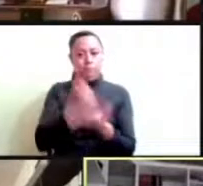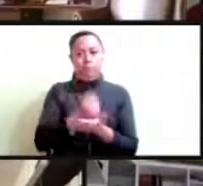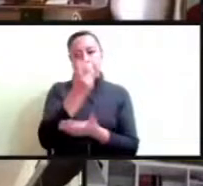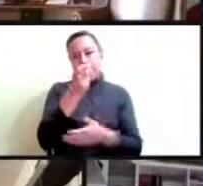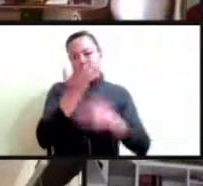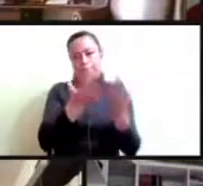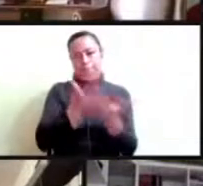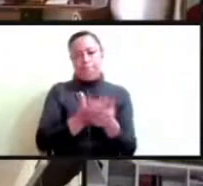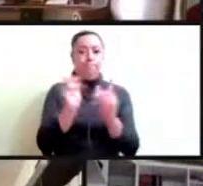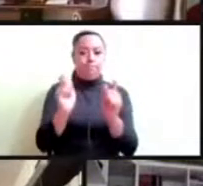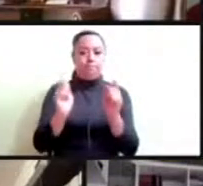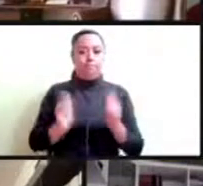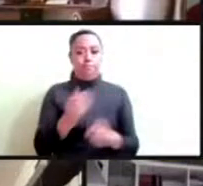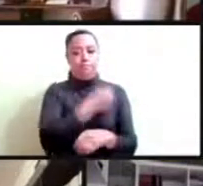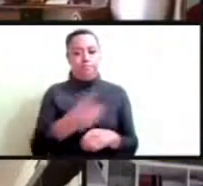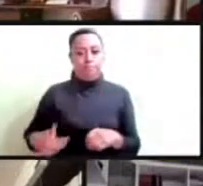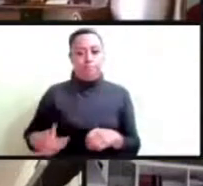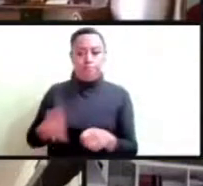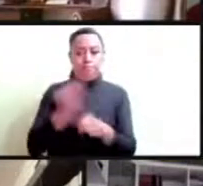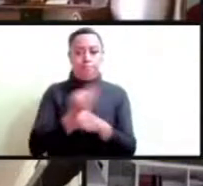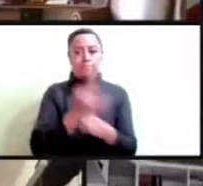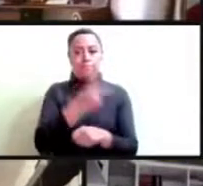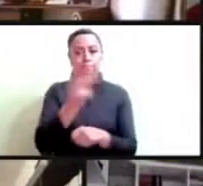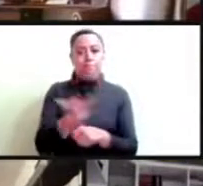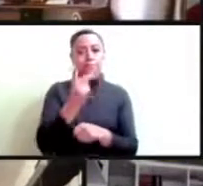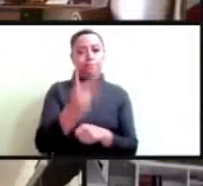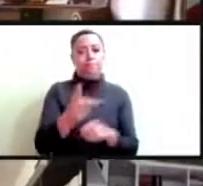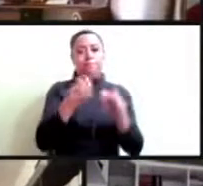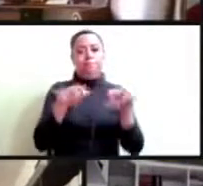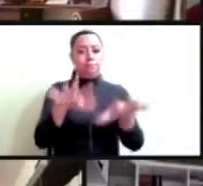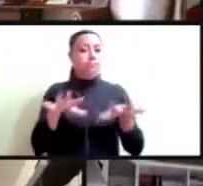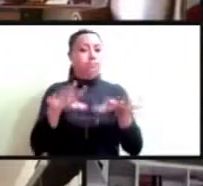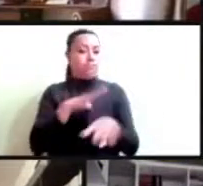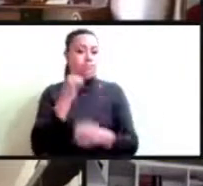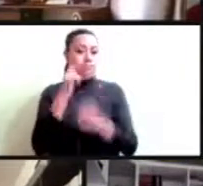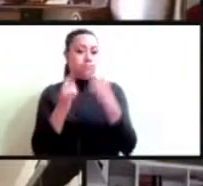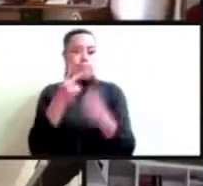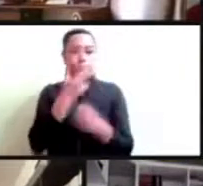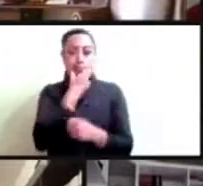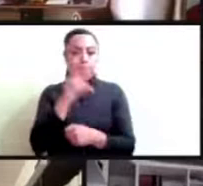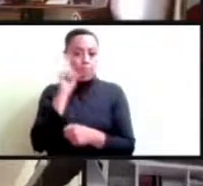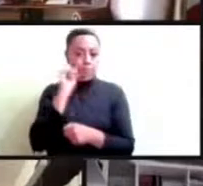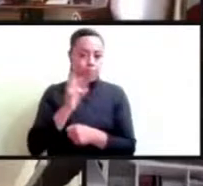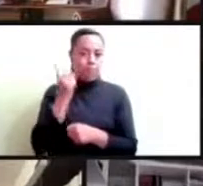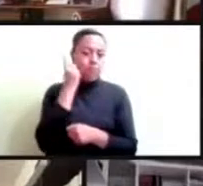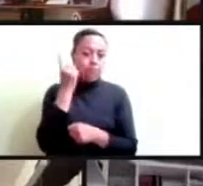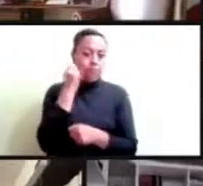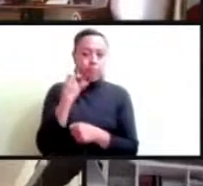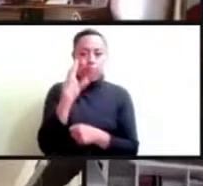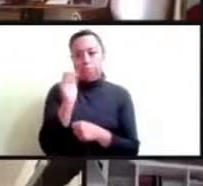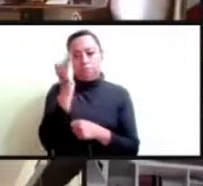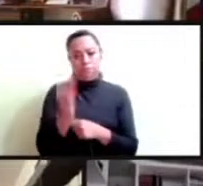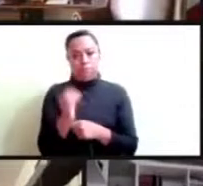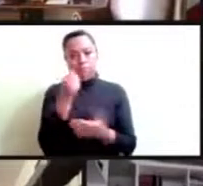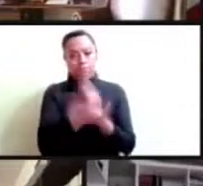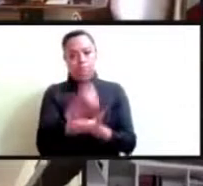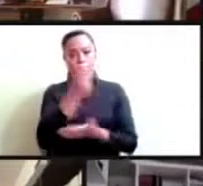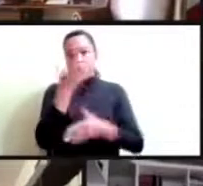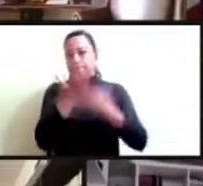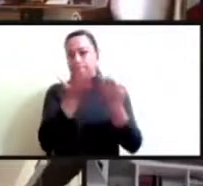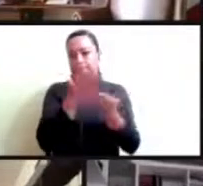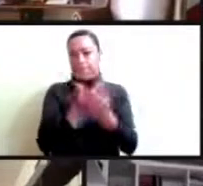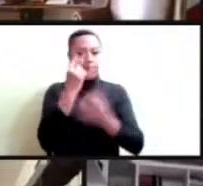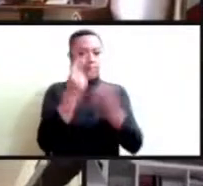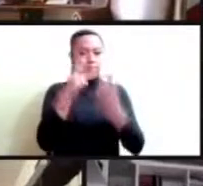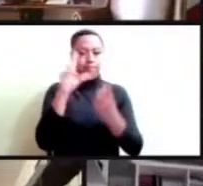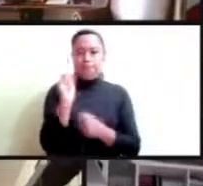la presidencia, se consulta al pleno si existe alguna diputada o diputado en contra de aprobar la proposición de referencia. Quienes estén en contra,